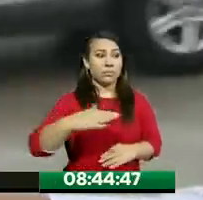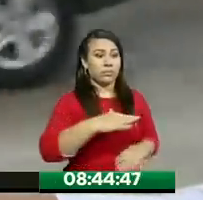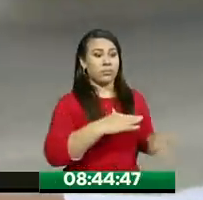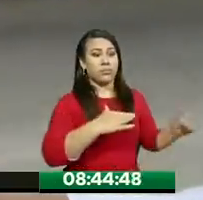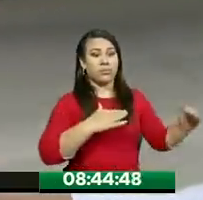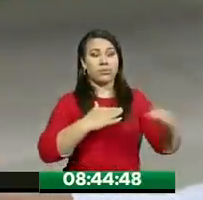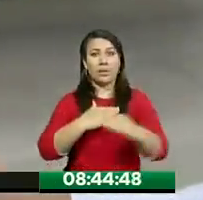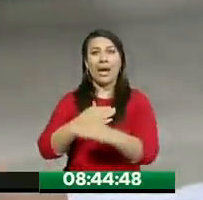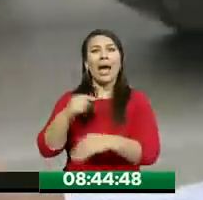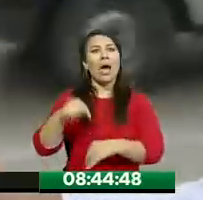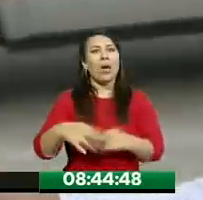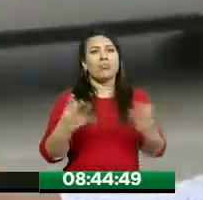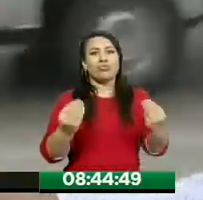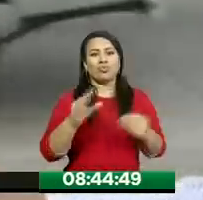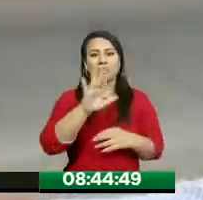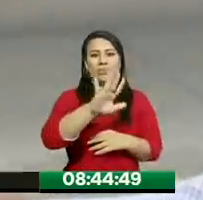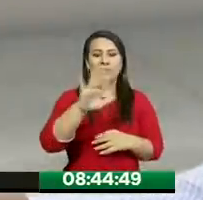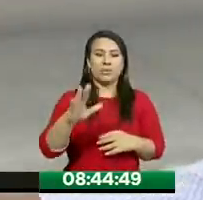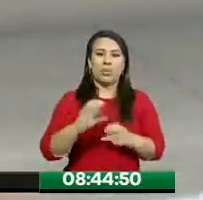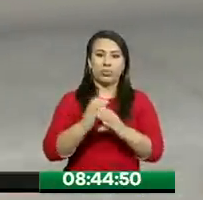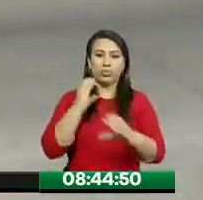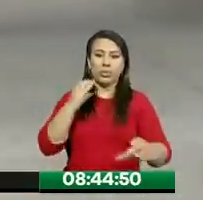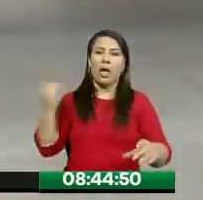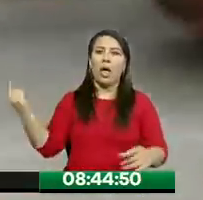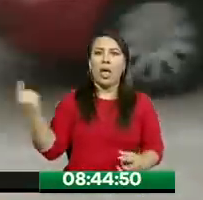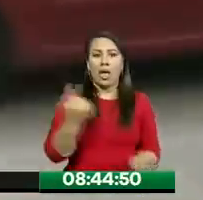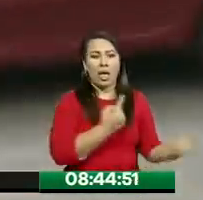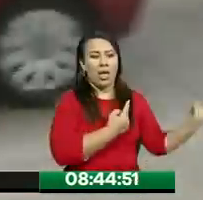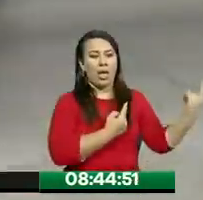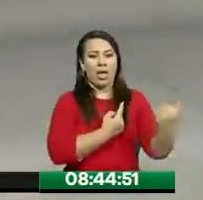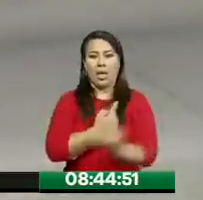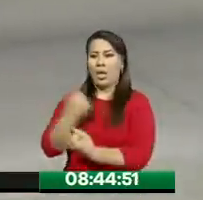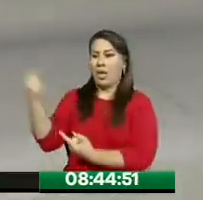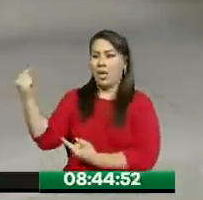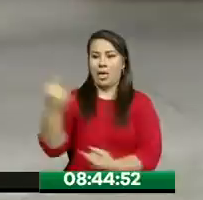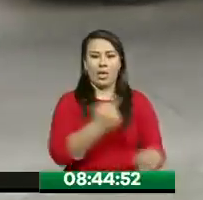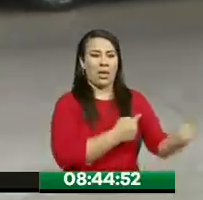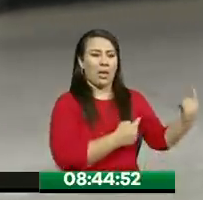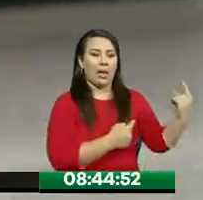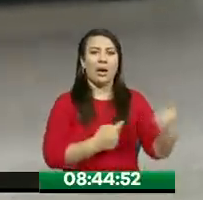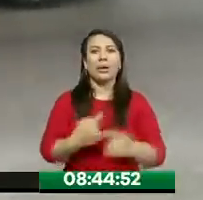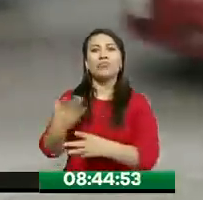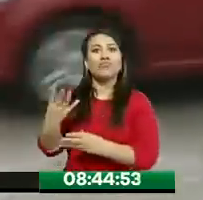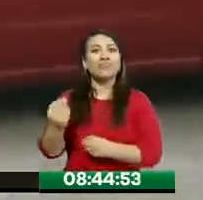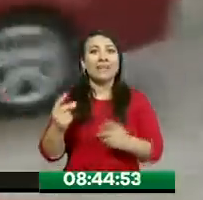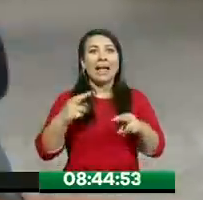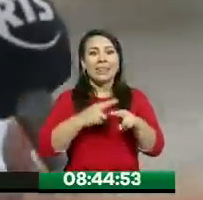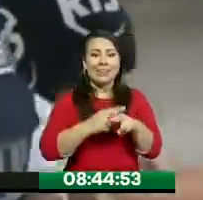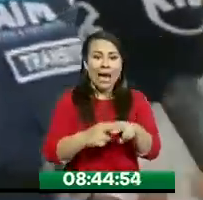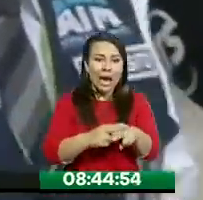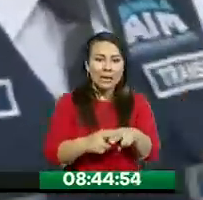con exactitud qué fue lo que ocurrió. Por lo pronto, las autoridades esperan tener resultados